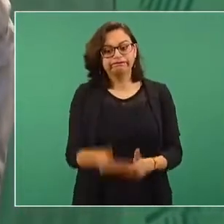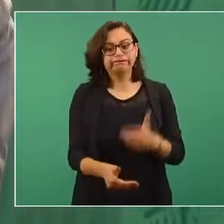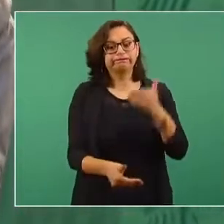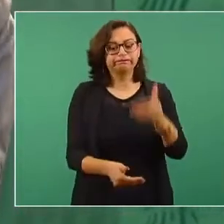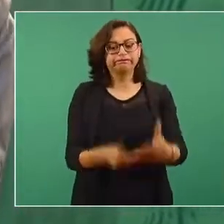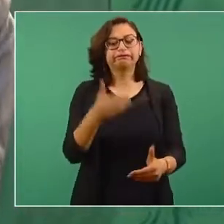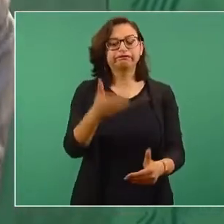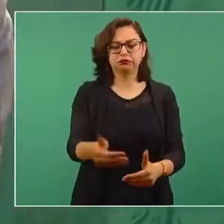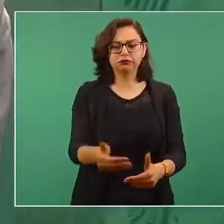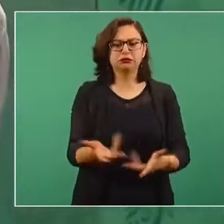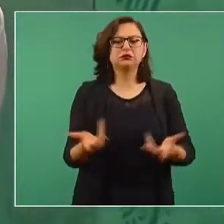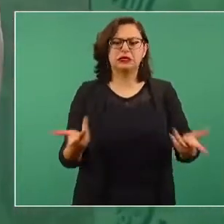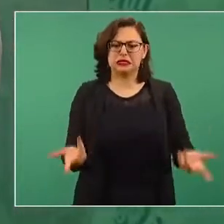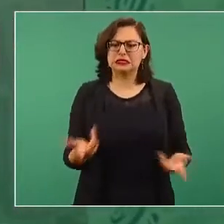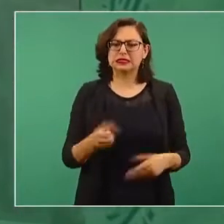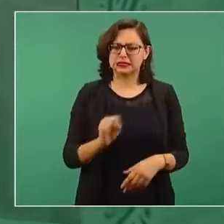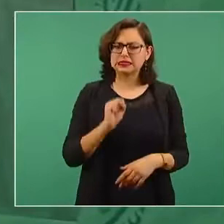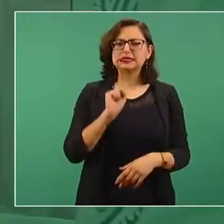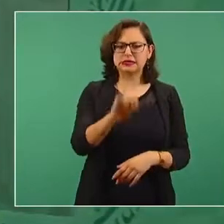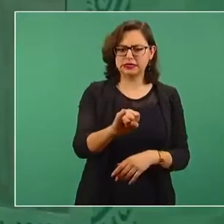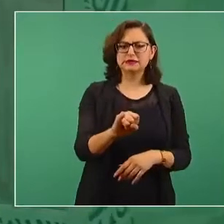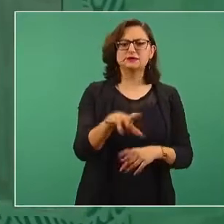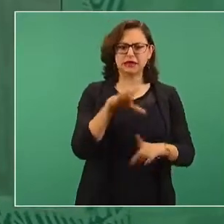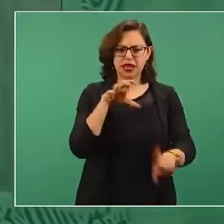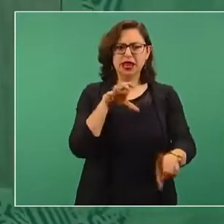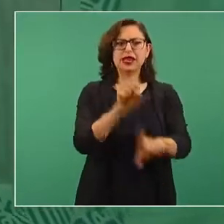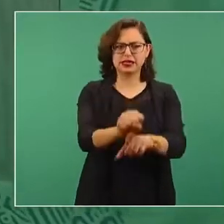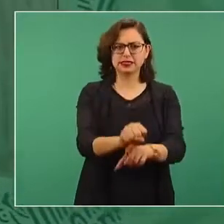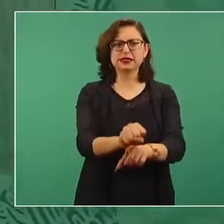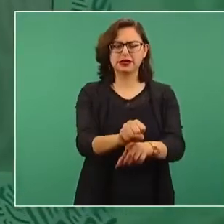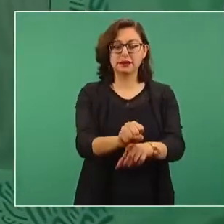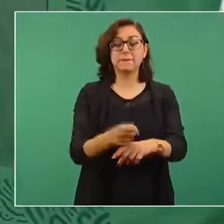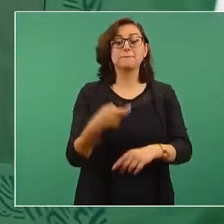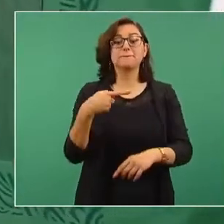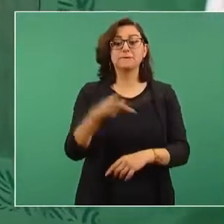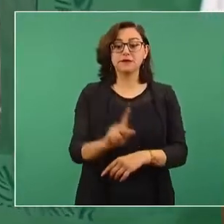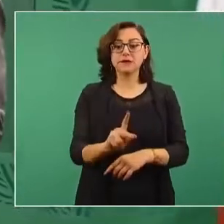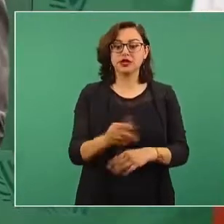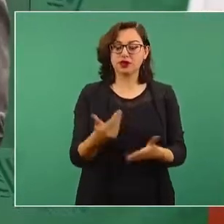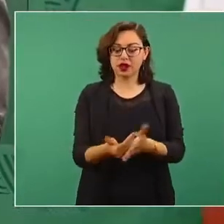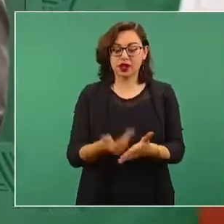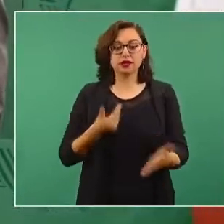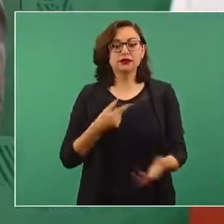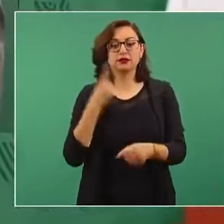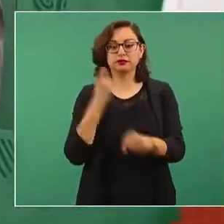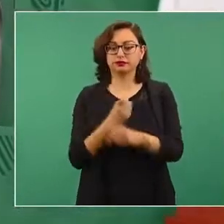Lo vamos a hacer cuando ya terminemos de limpiar